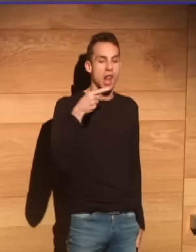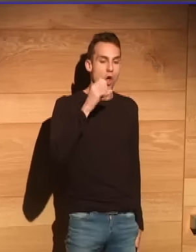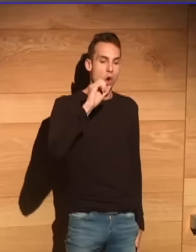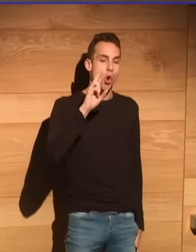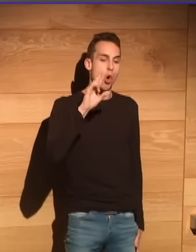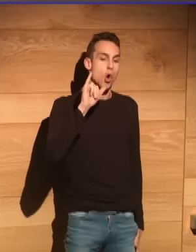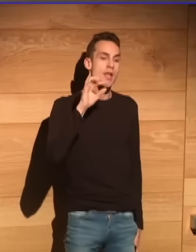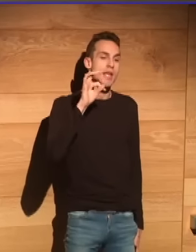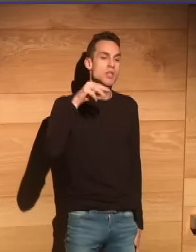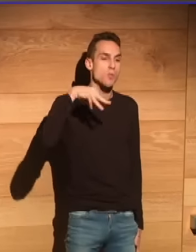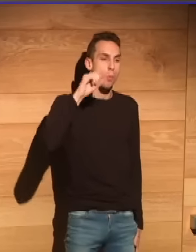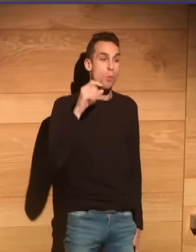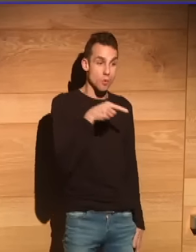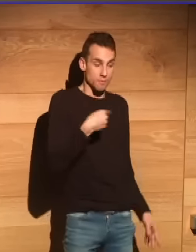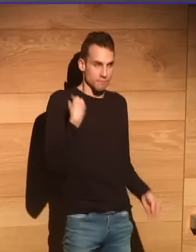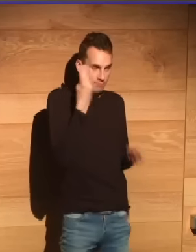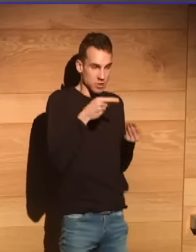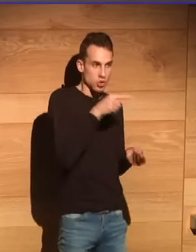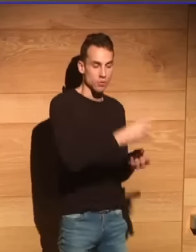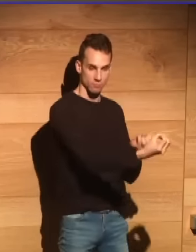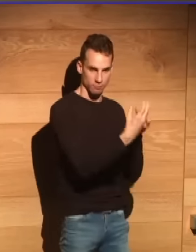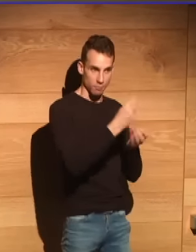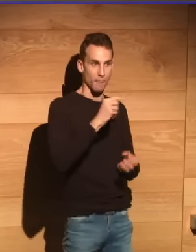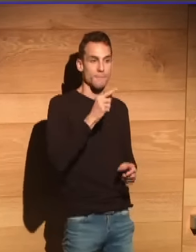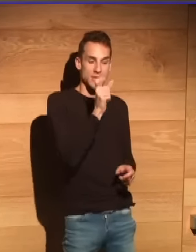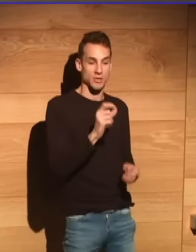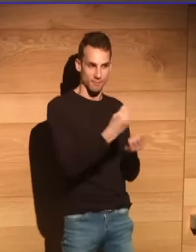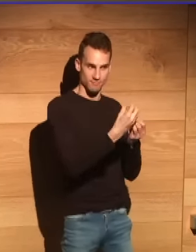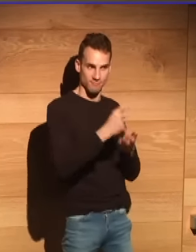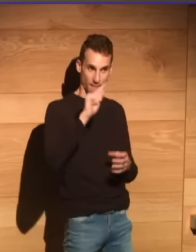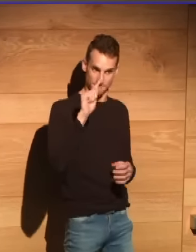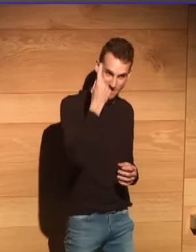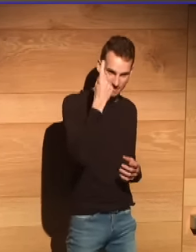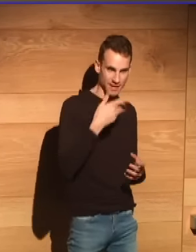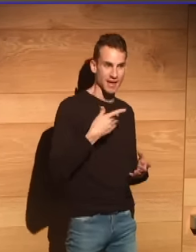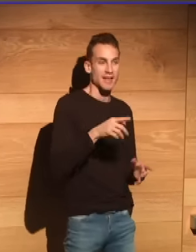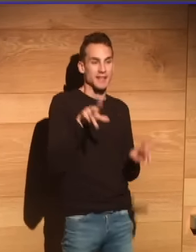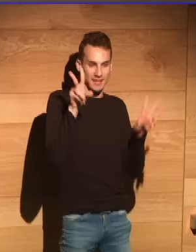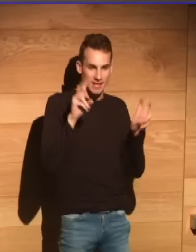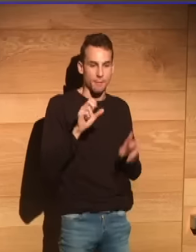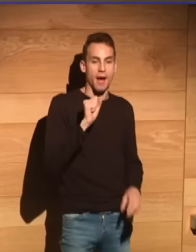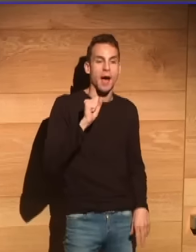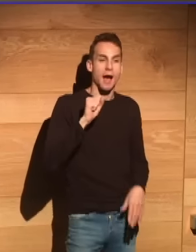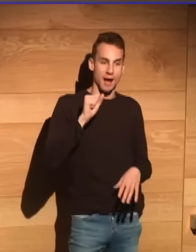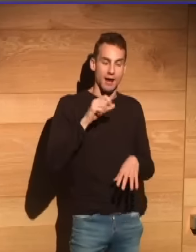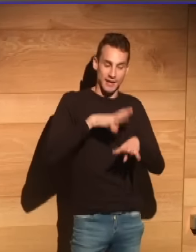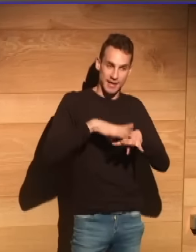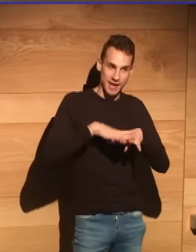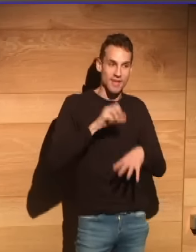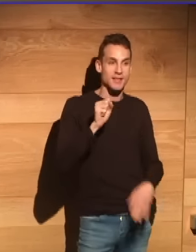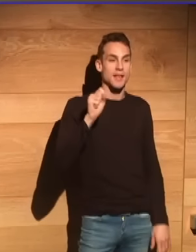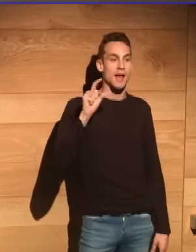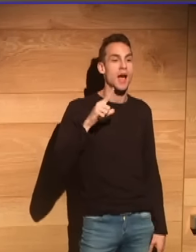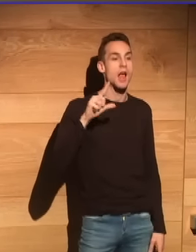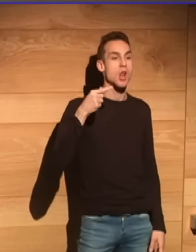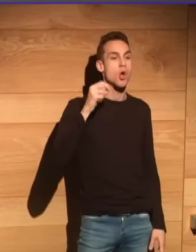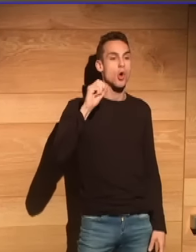que tú fuiste la primera persona que a mí me habló de redes neuronales y de algoritmos hace ya 2 o 3 años, y es un